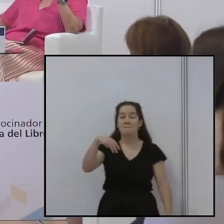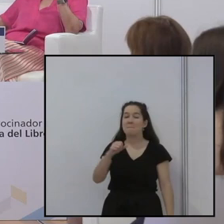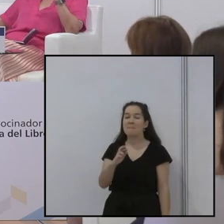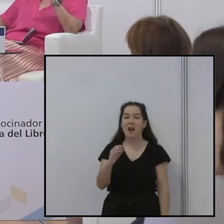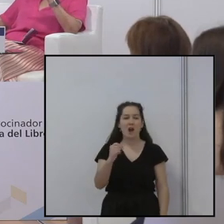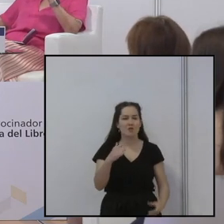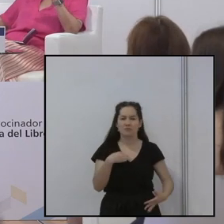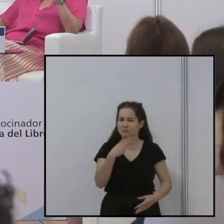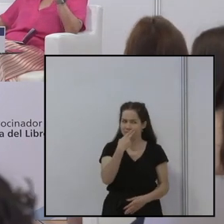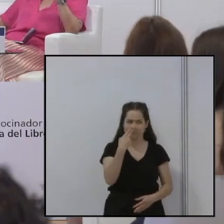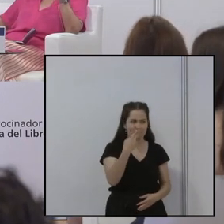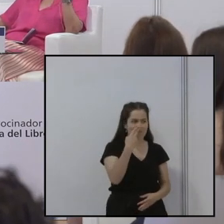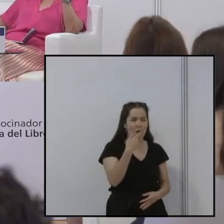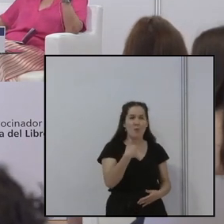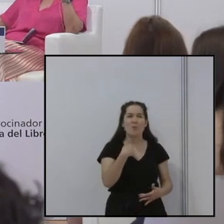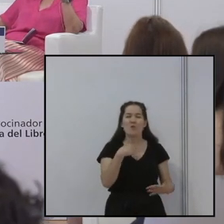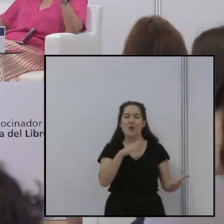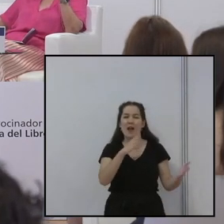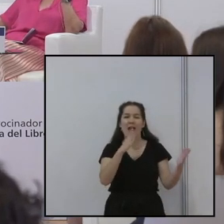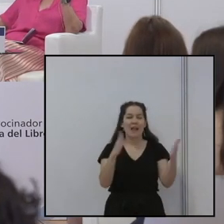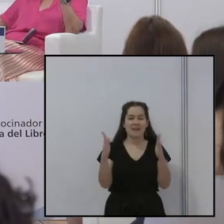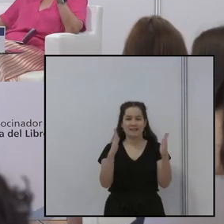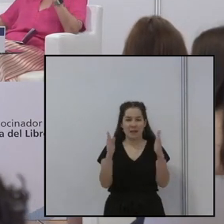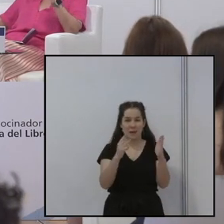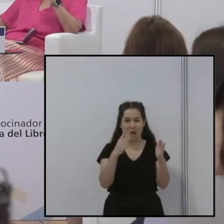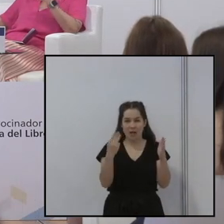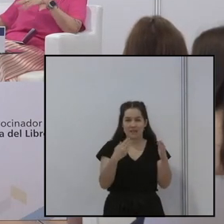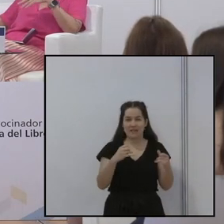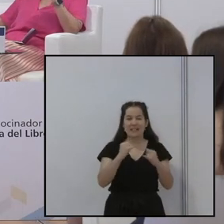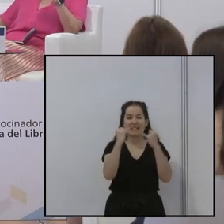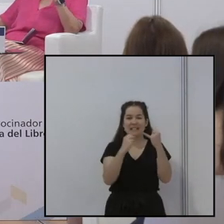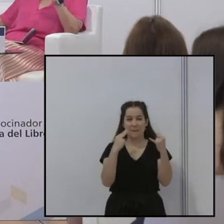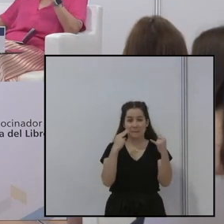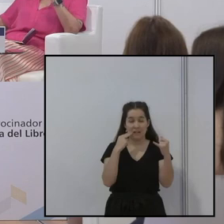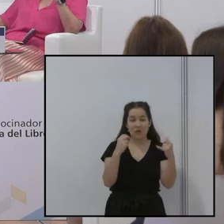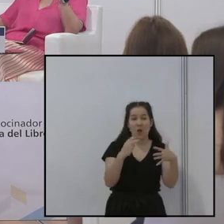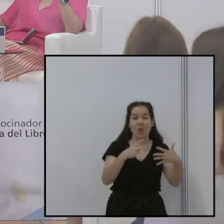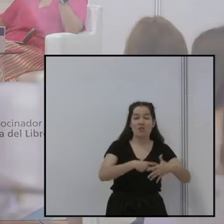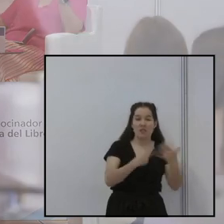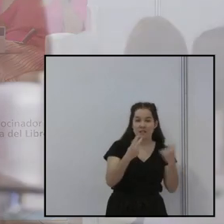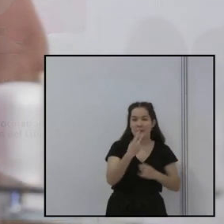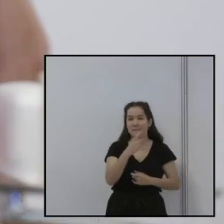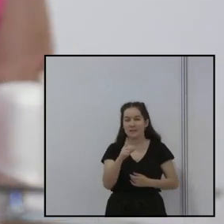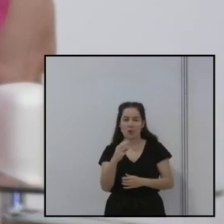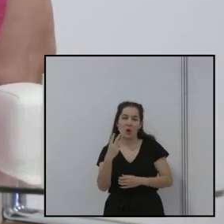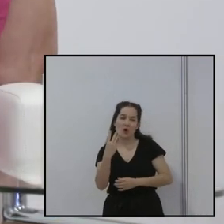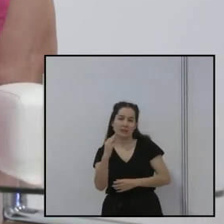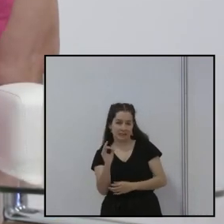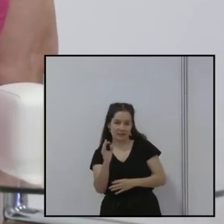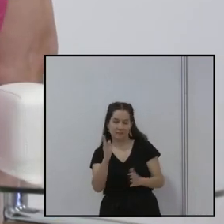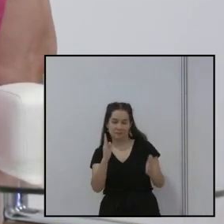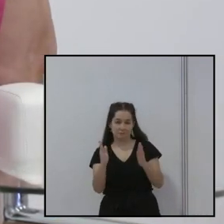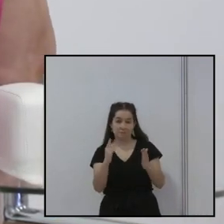tenido tres etapas de crisis de pánico, a los 17, a los 21 y a los 29, 30, durando cada vez